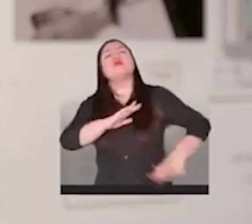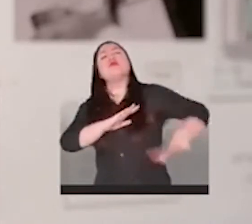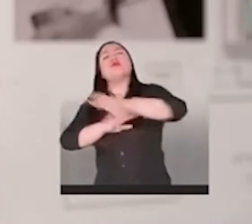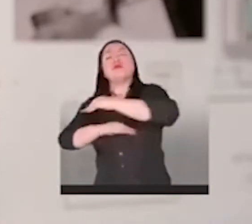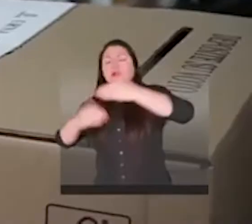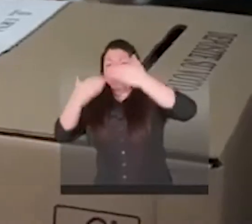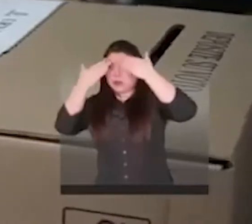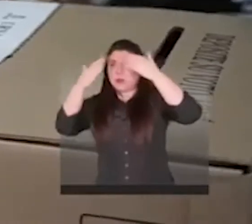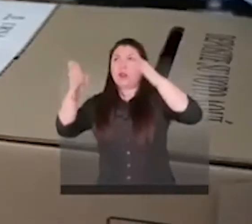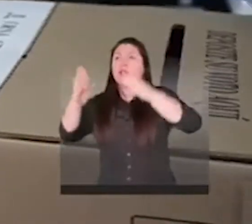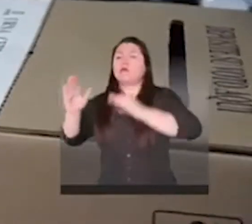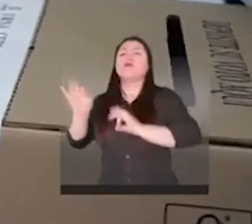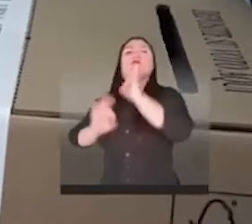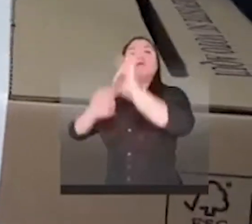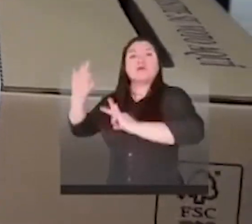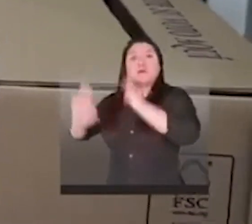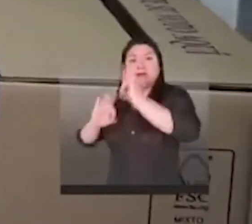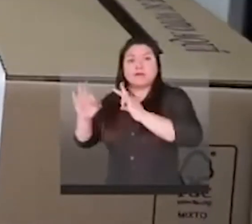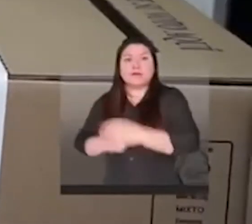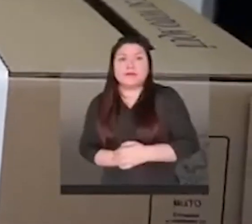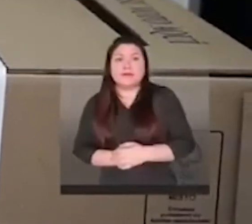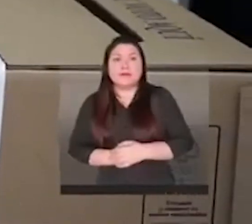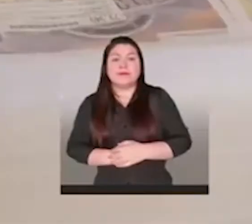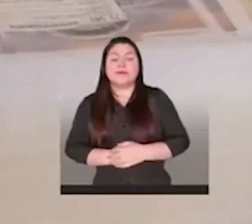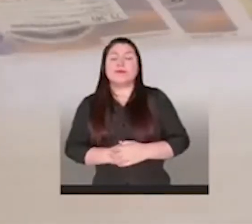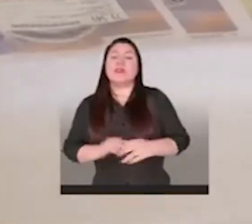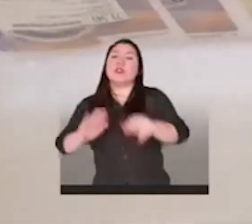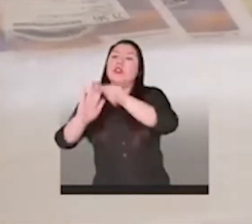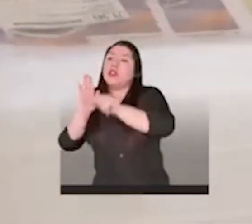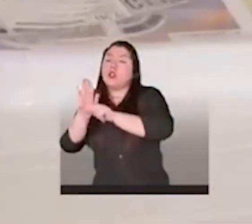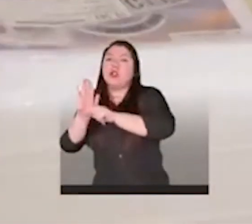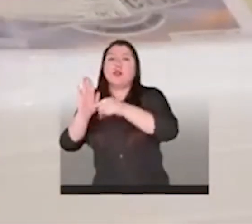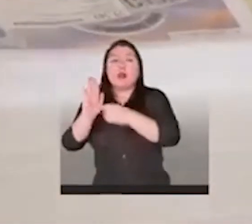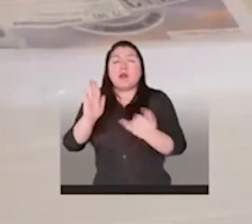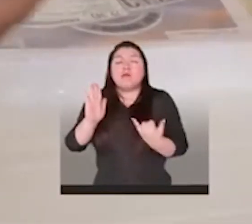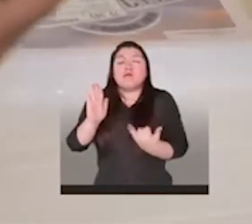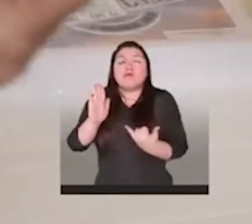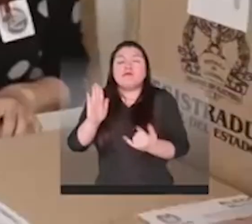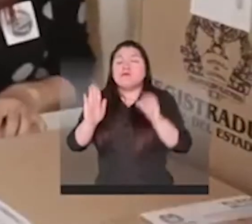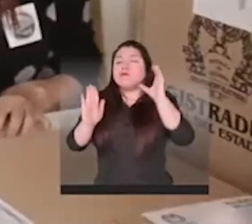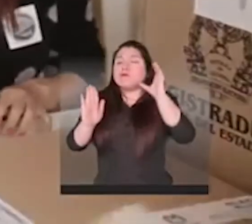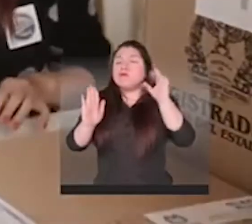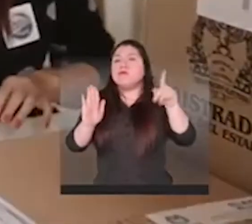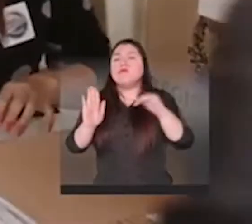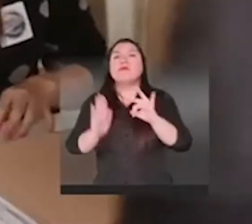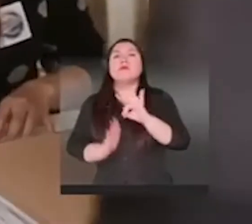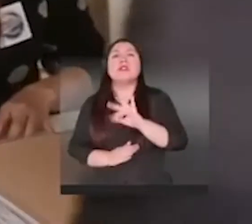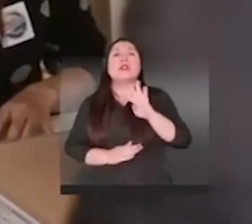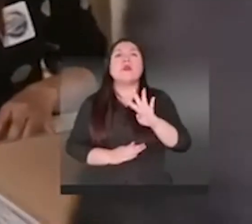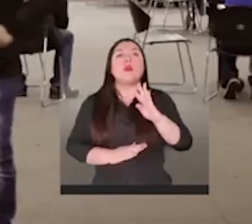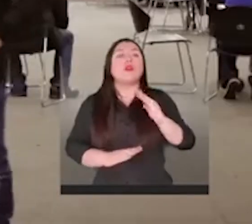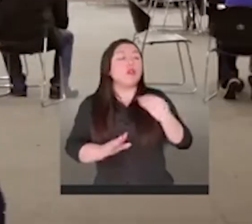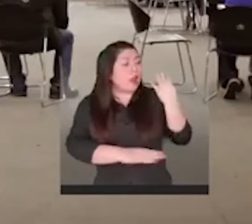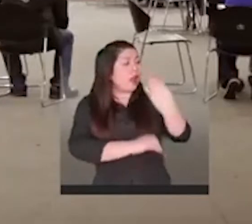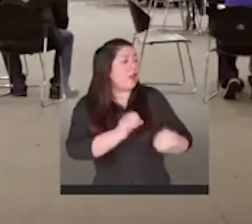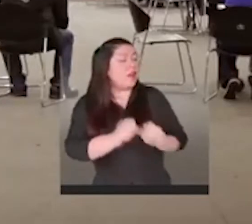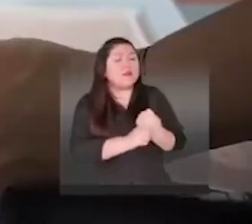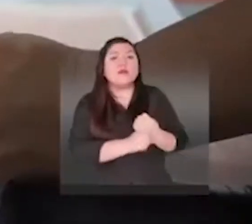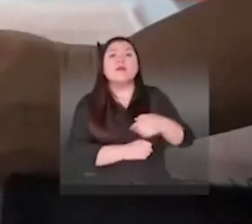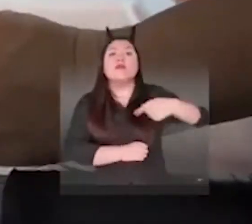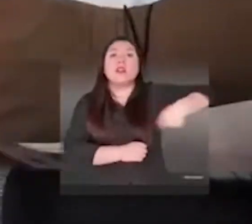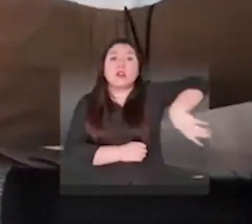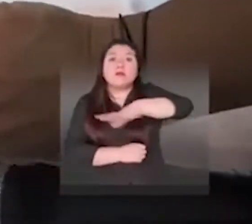protegiendo la democracia del país. Participar, según la norma vigente desde hace 34 años, implica mesas,